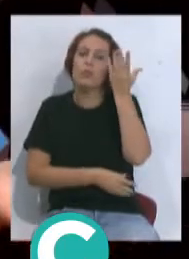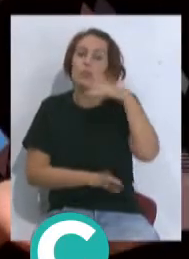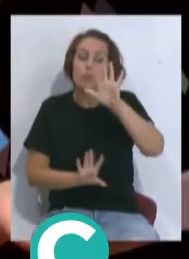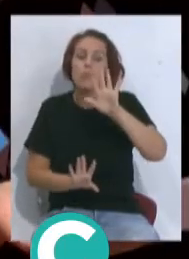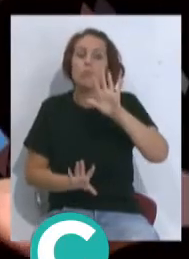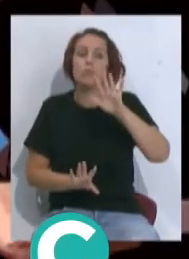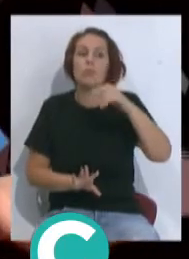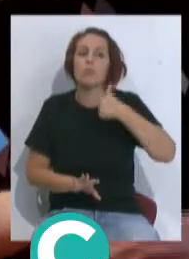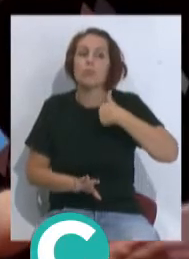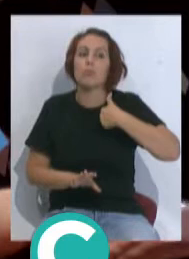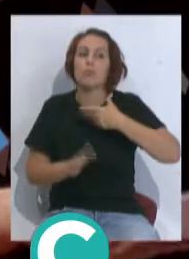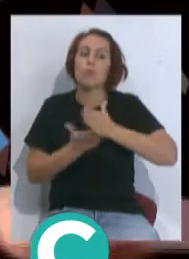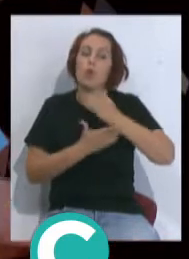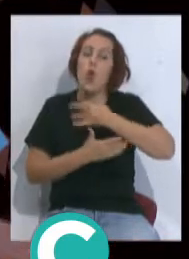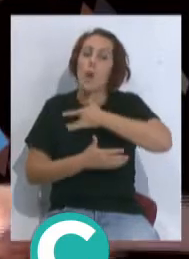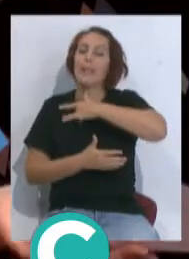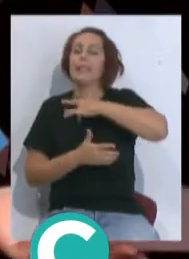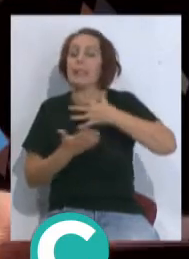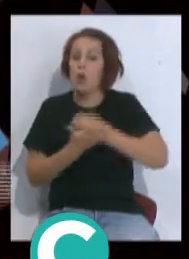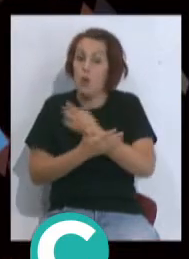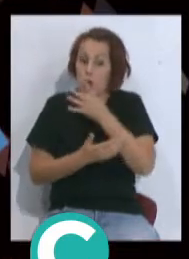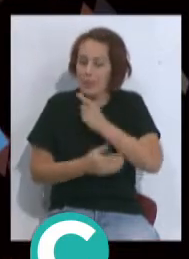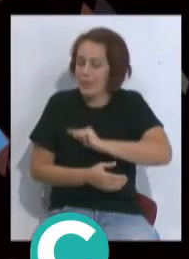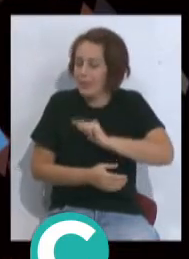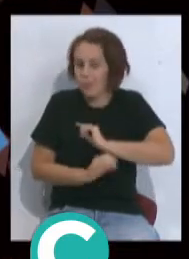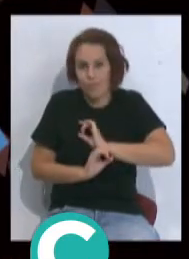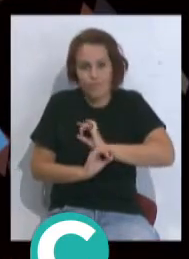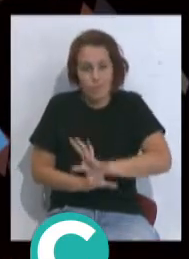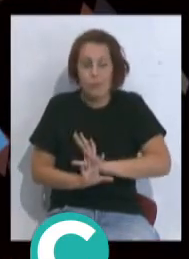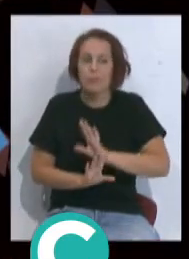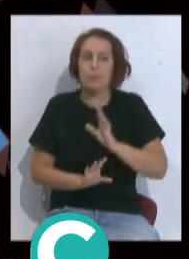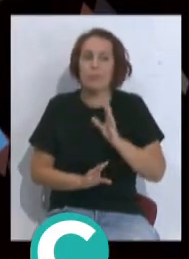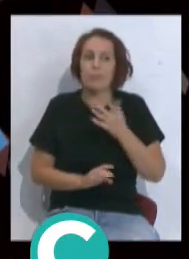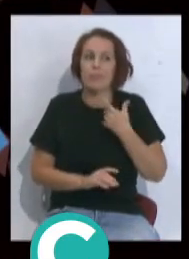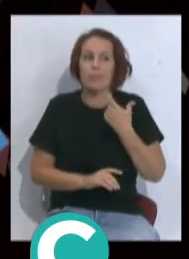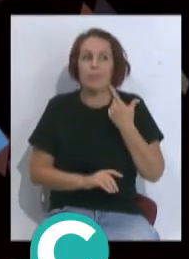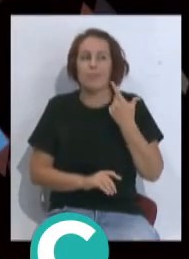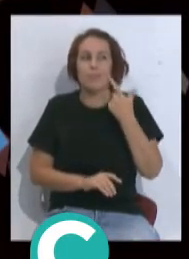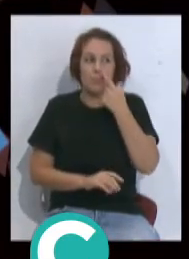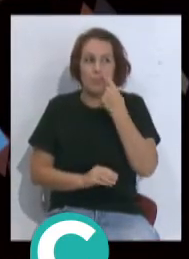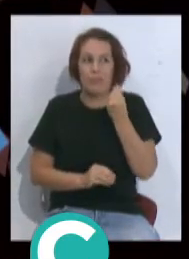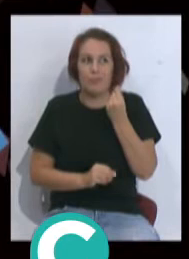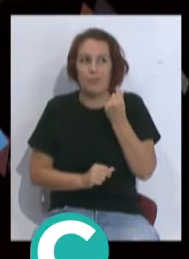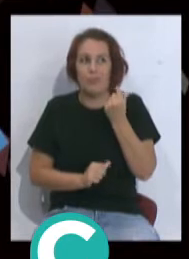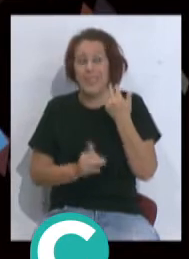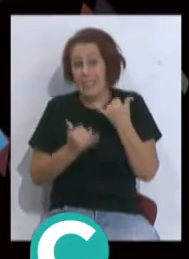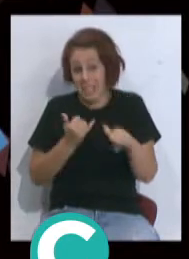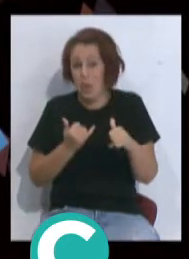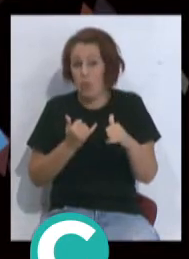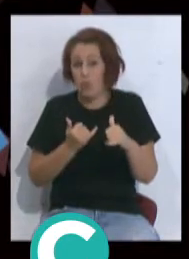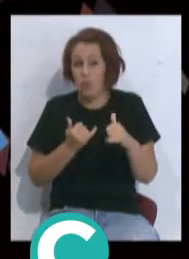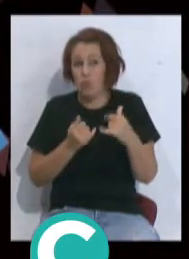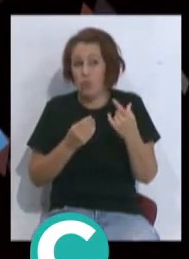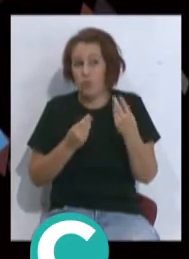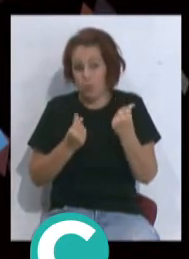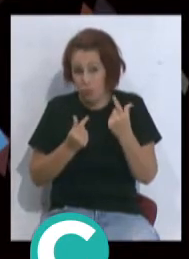encanta ver la parte romántica de todo, porque la siento también así, también pienso que finalmente el dinero y el tema de. O sea, el